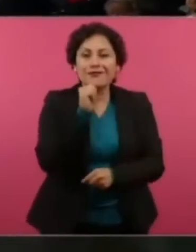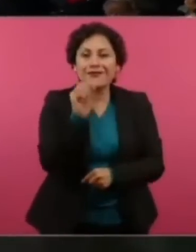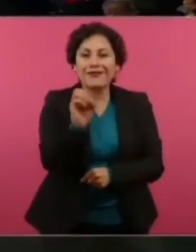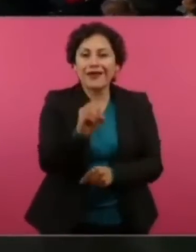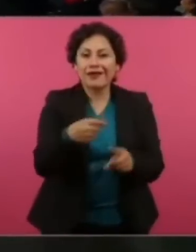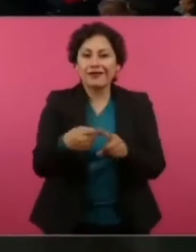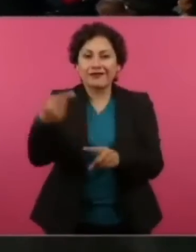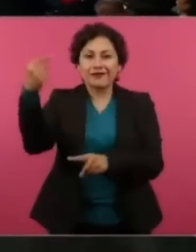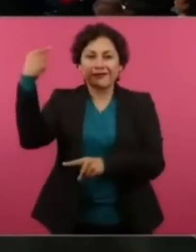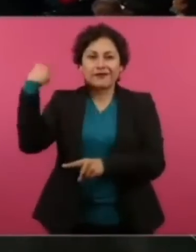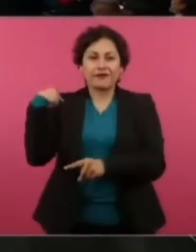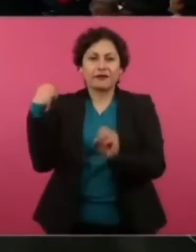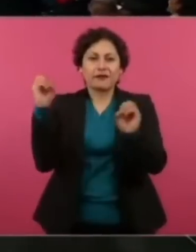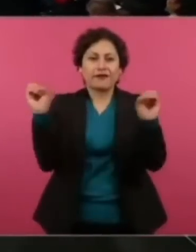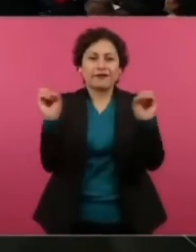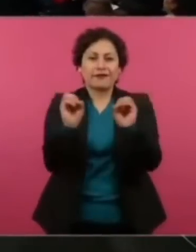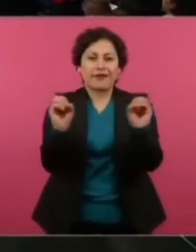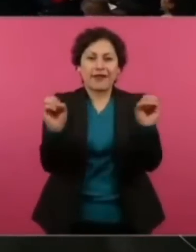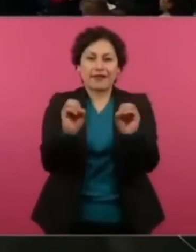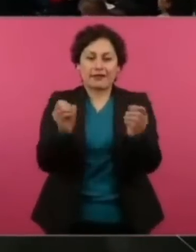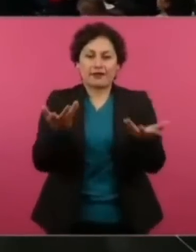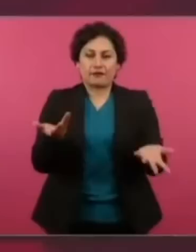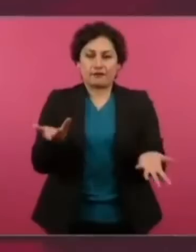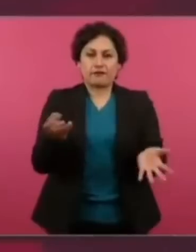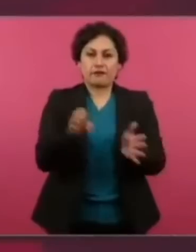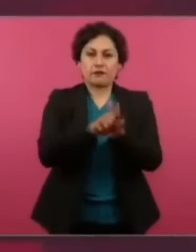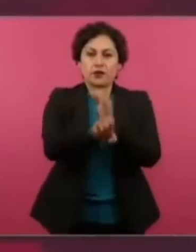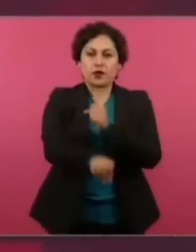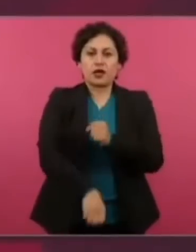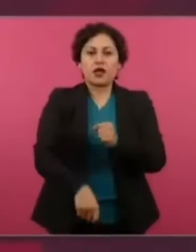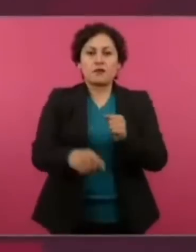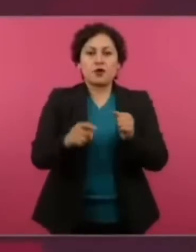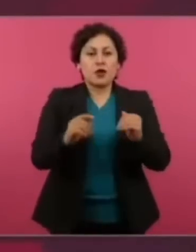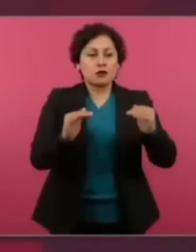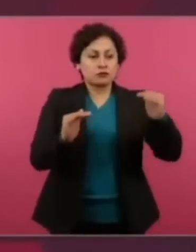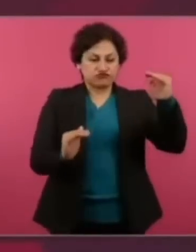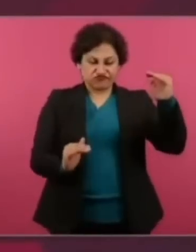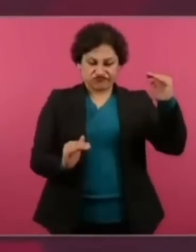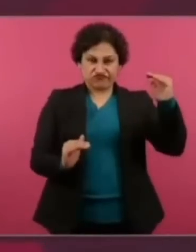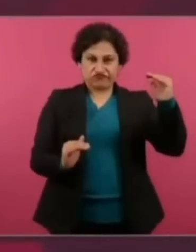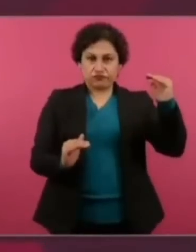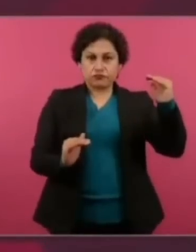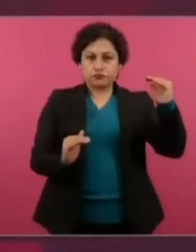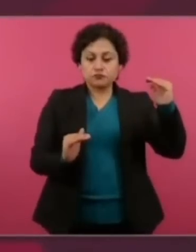logrado reducir la desigualdad como ahora.